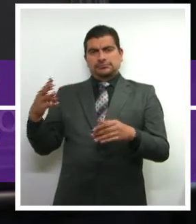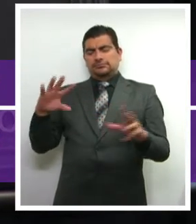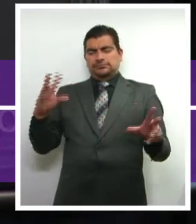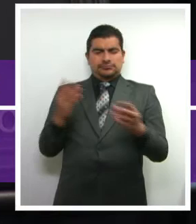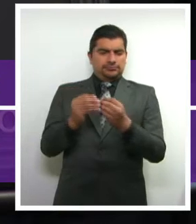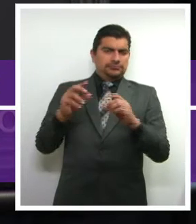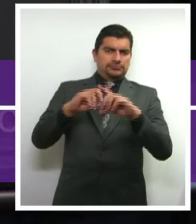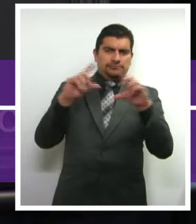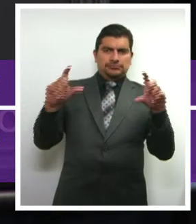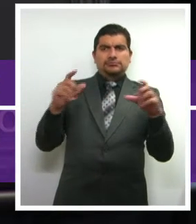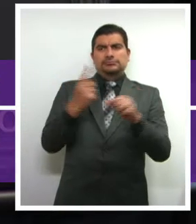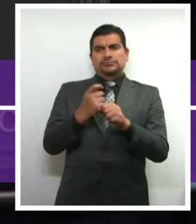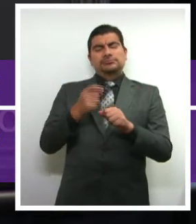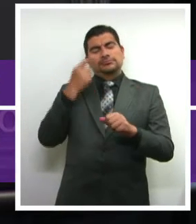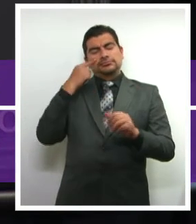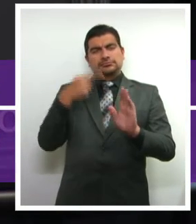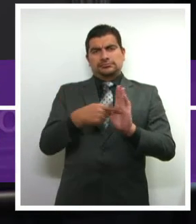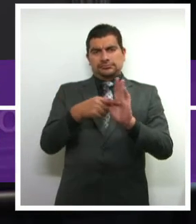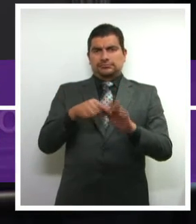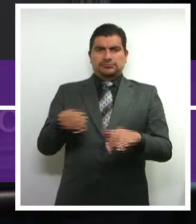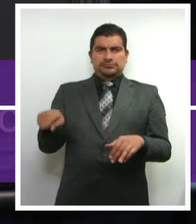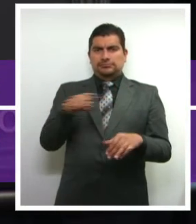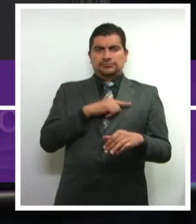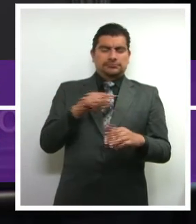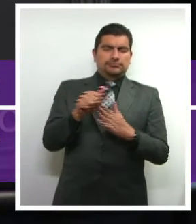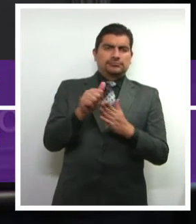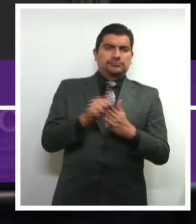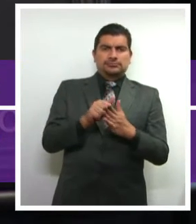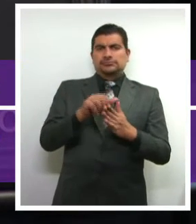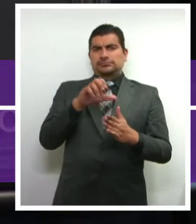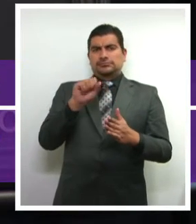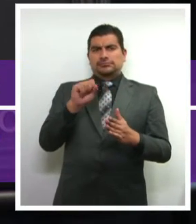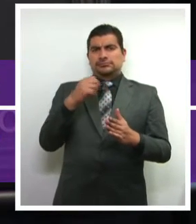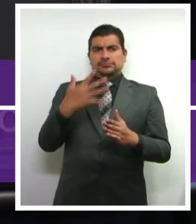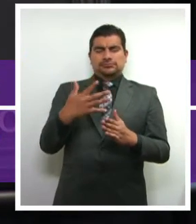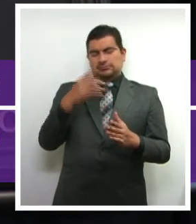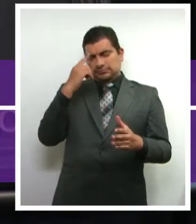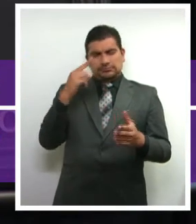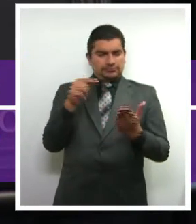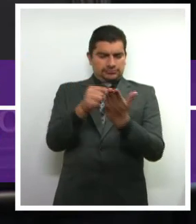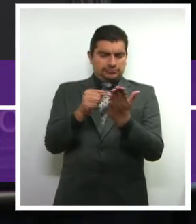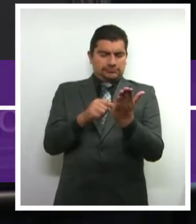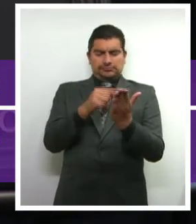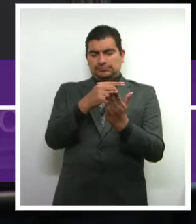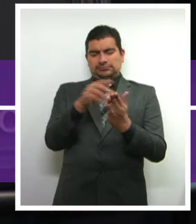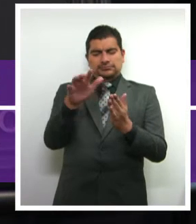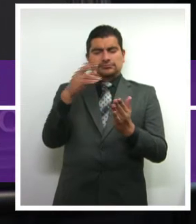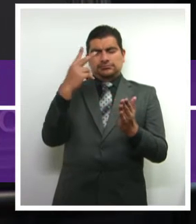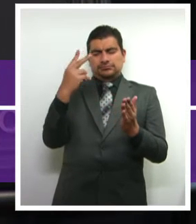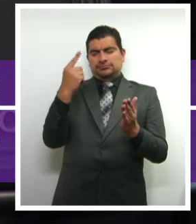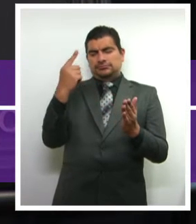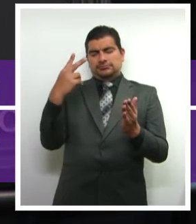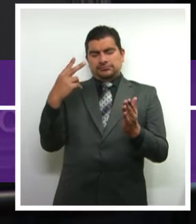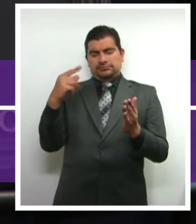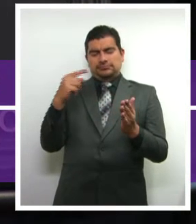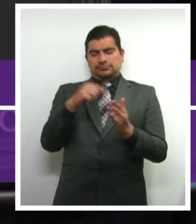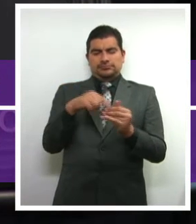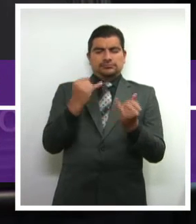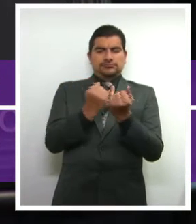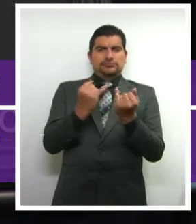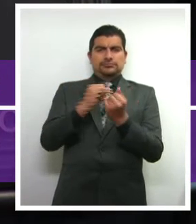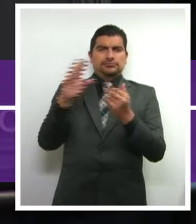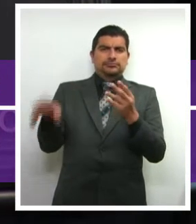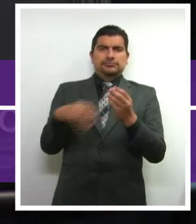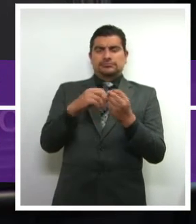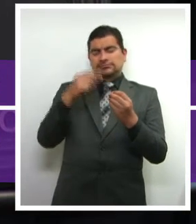primero, la denominación del artículo 65, así como la base B, numerales 1 y 2, se adiciona